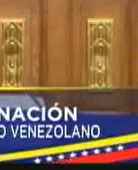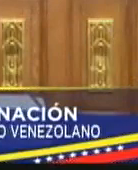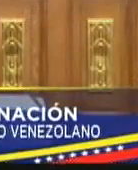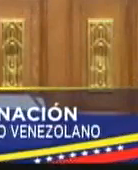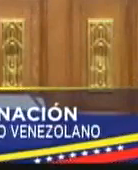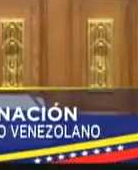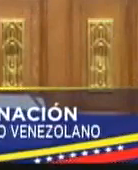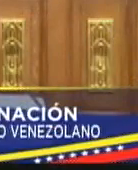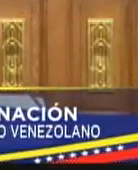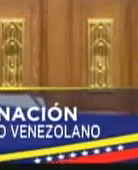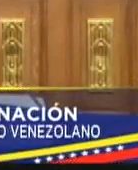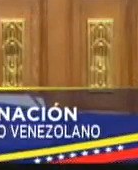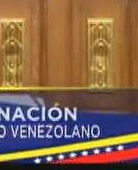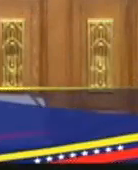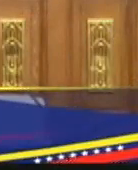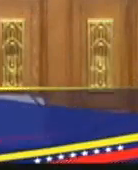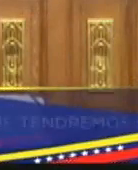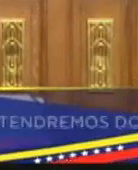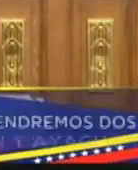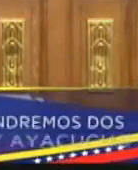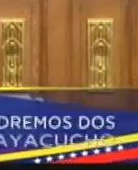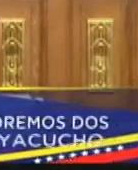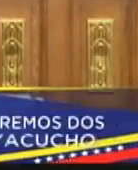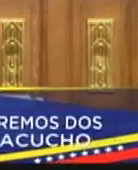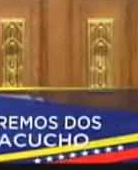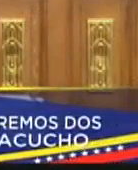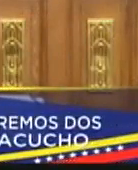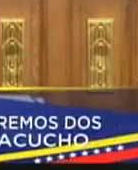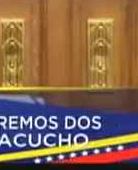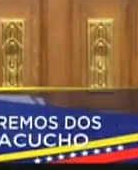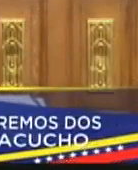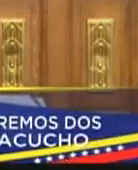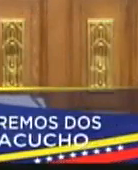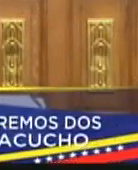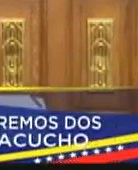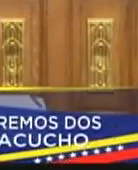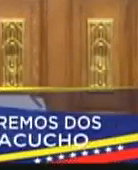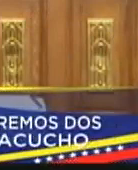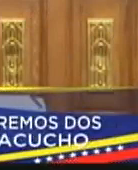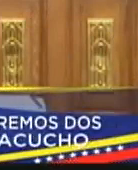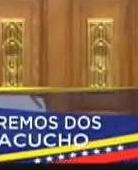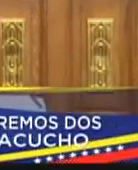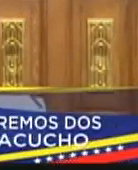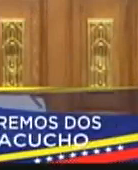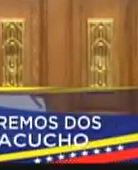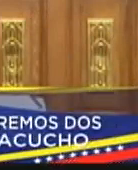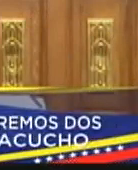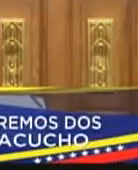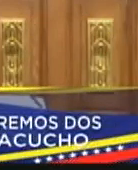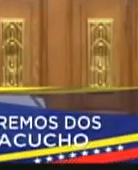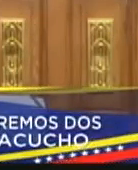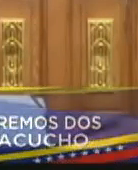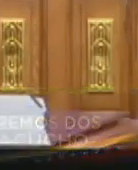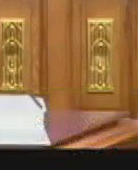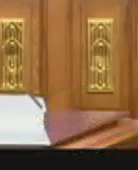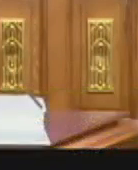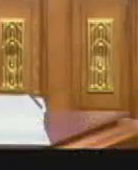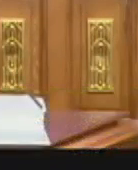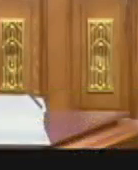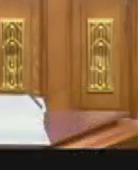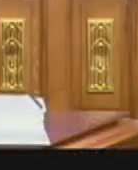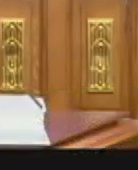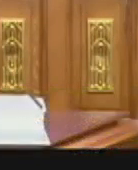tuve el honor de recibirlos hace una semana en el Palacio de Miraflores a su junta directiva en una